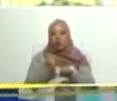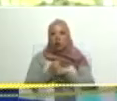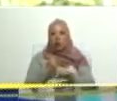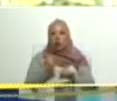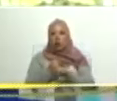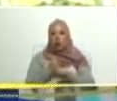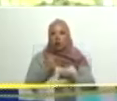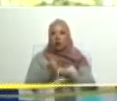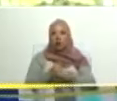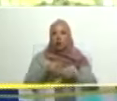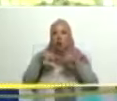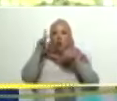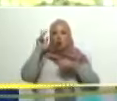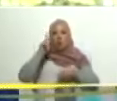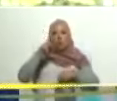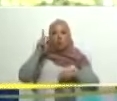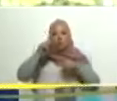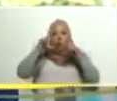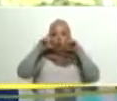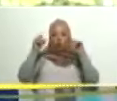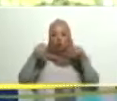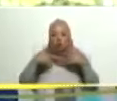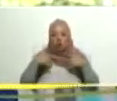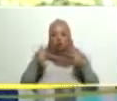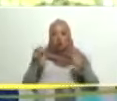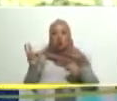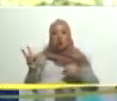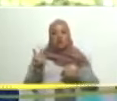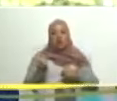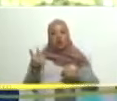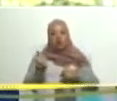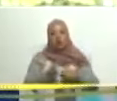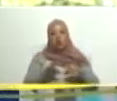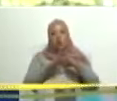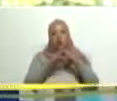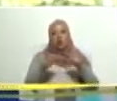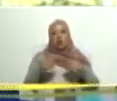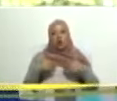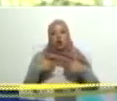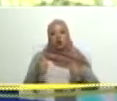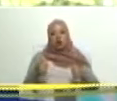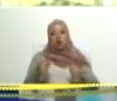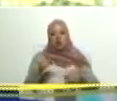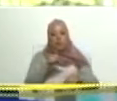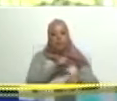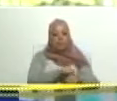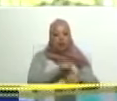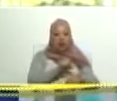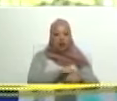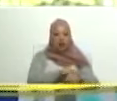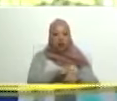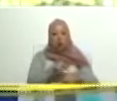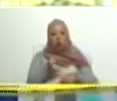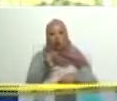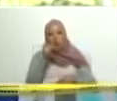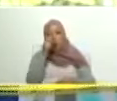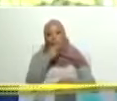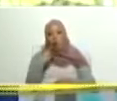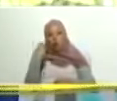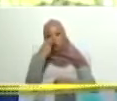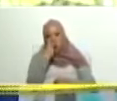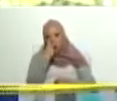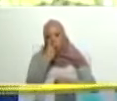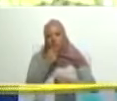trabajadoras, profesionales de la salud venezolana, de toda la salud, médicos, médicas,